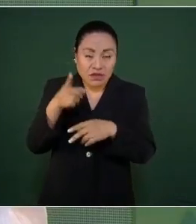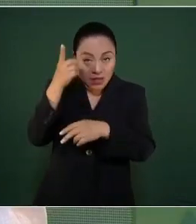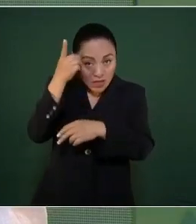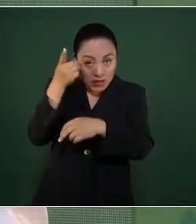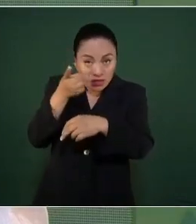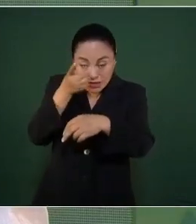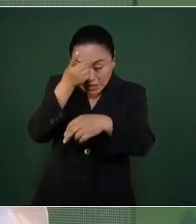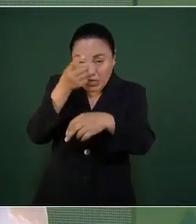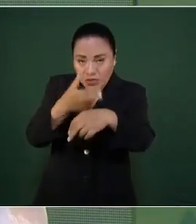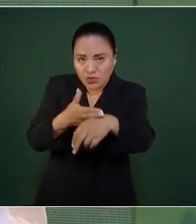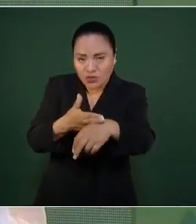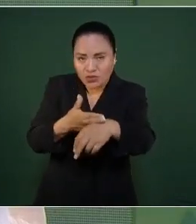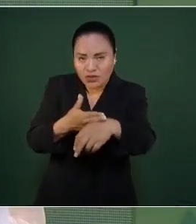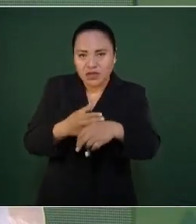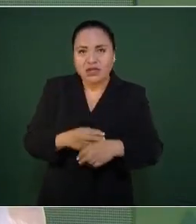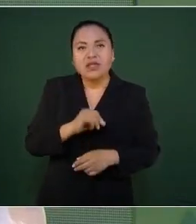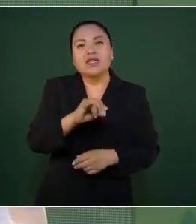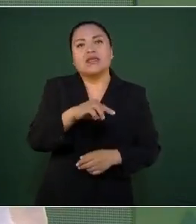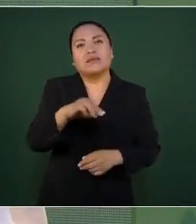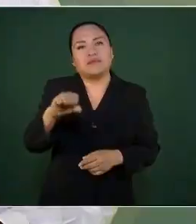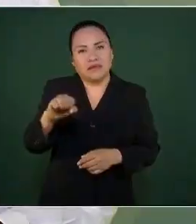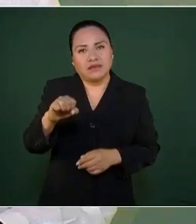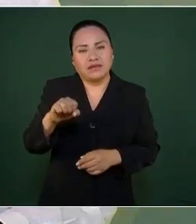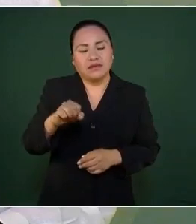director de el IMSS,